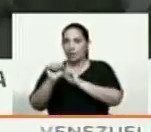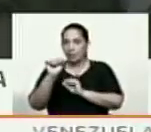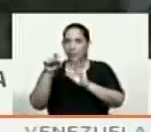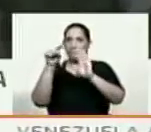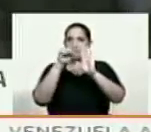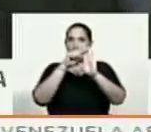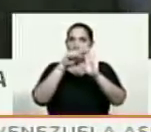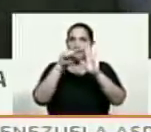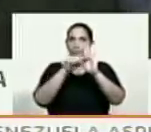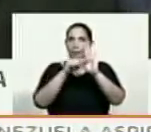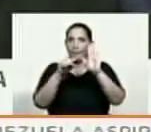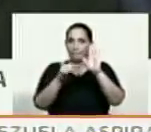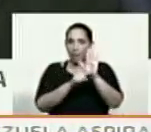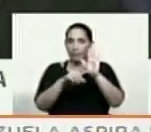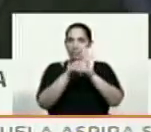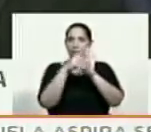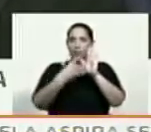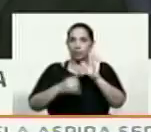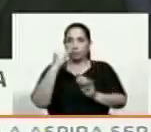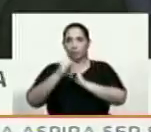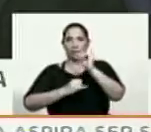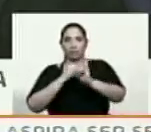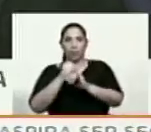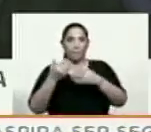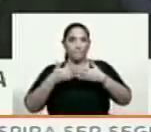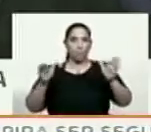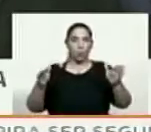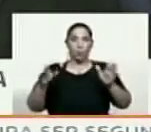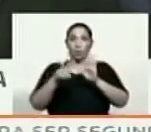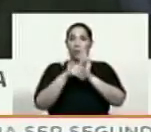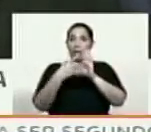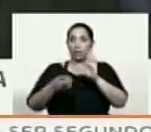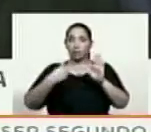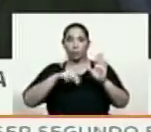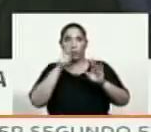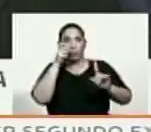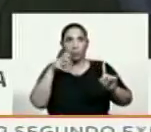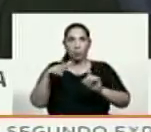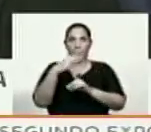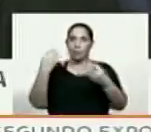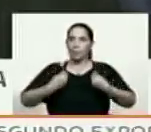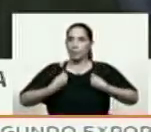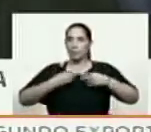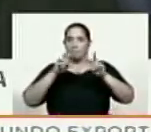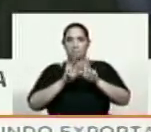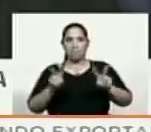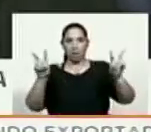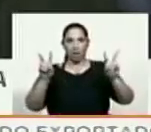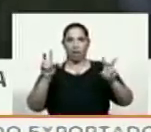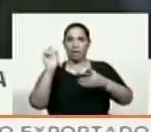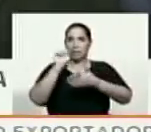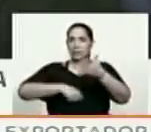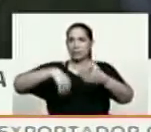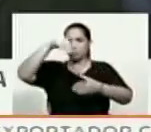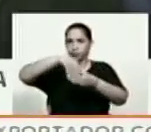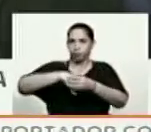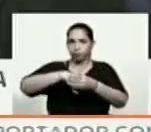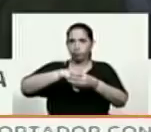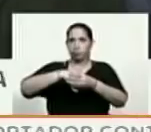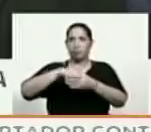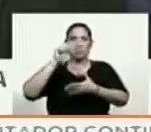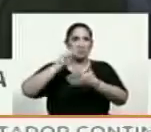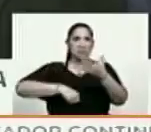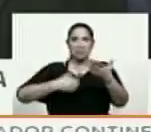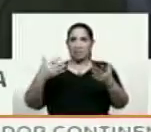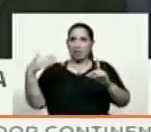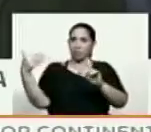principios del derecho internacional público, de los derechos de nuestros pueblos a vivir en paz, sin injerencias, sin intromisiones,